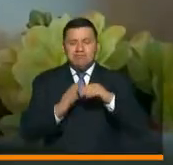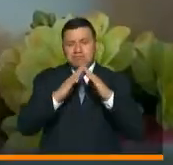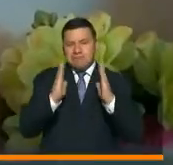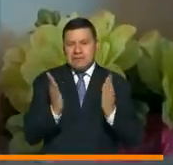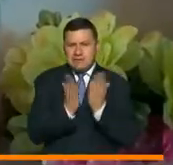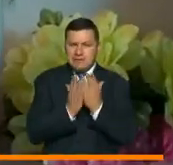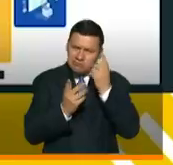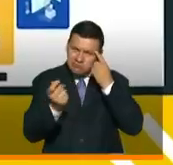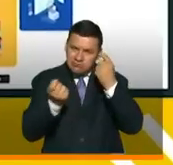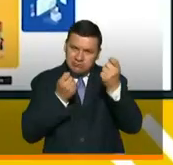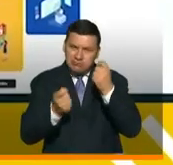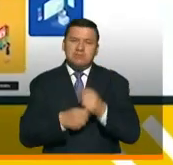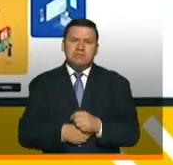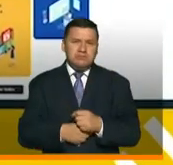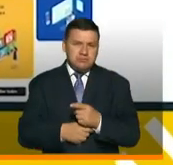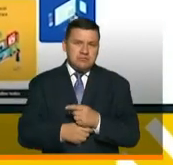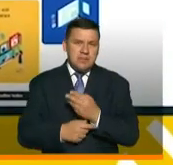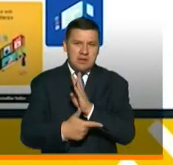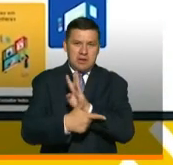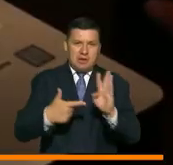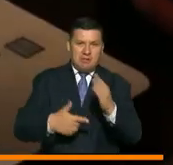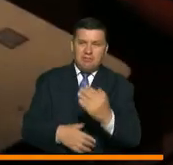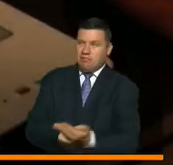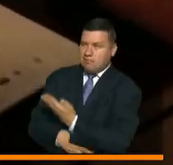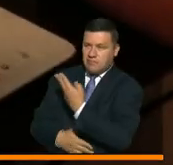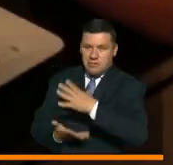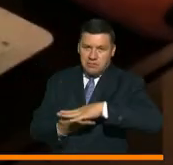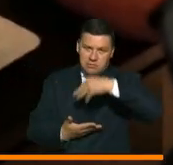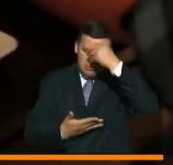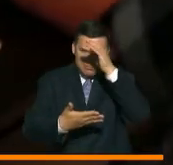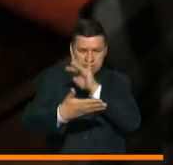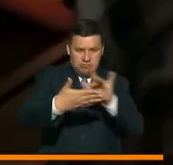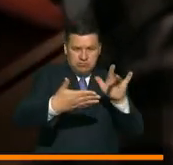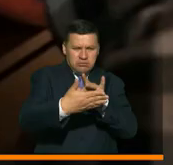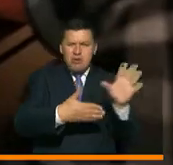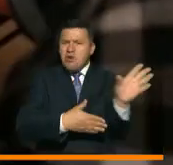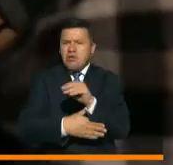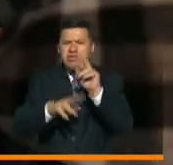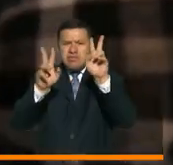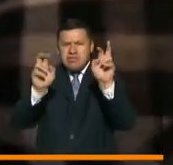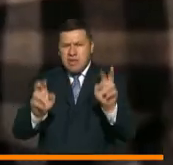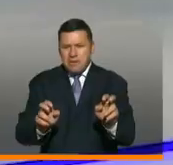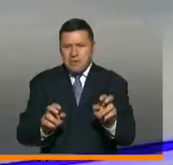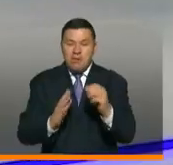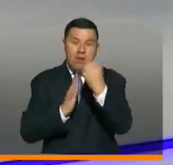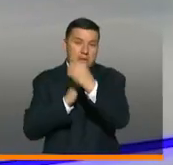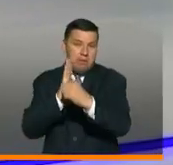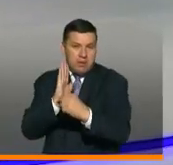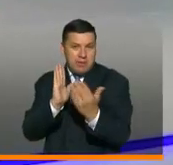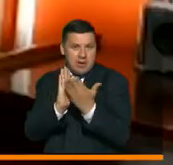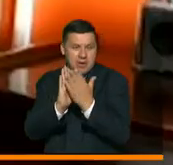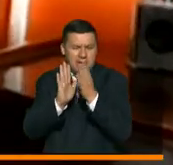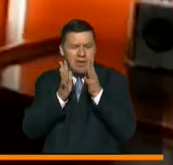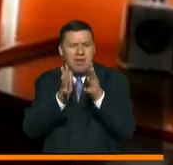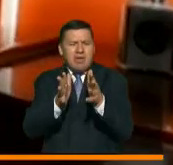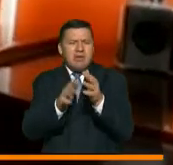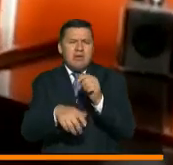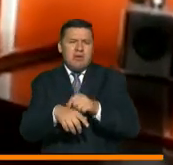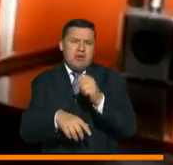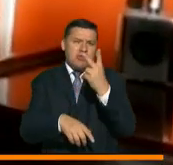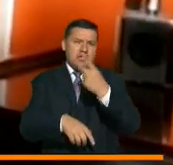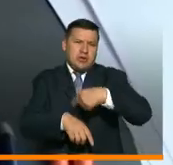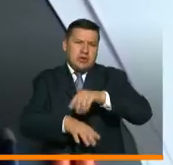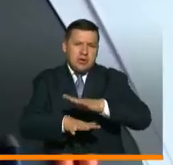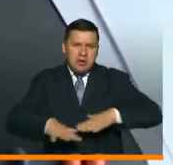marcha estrategias como el portal Aprender Digital, contenidos para todos, además de una programación educativa de más de 12 horas,